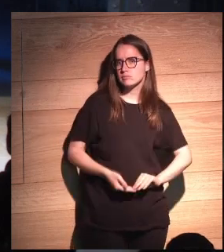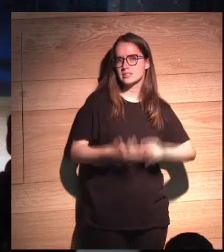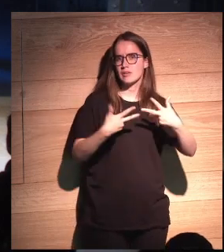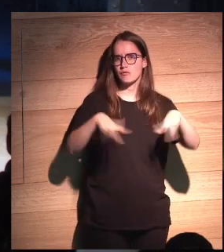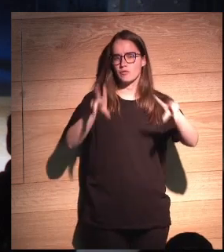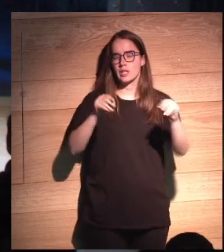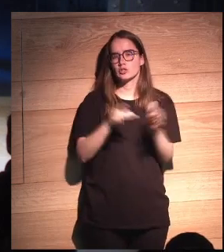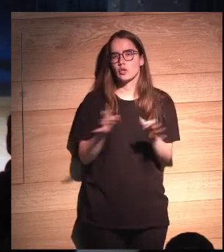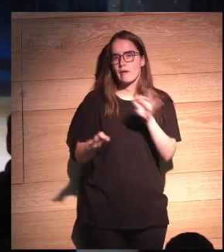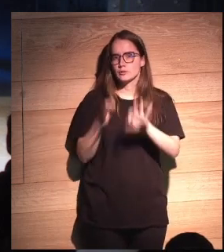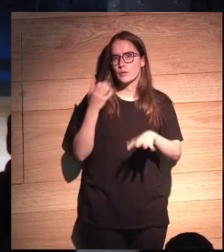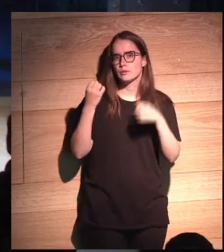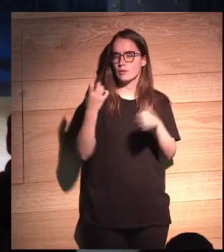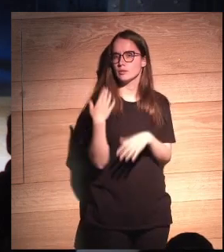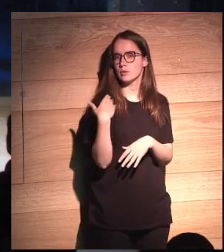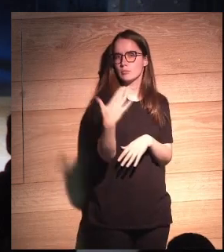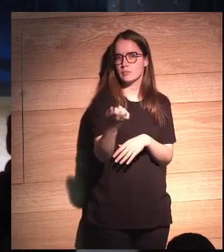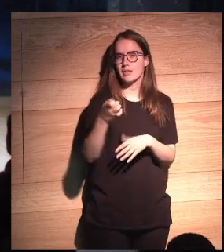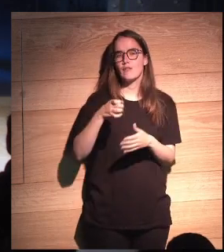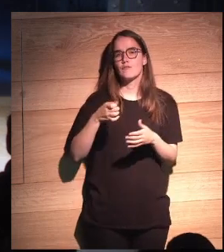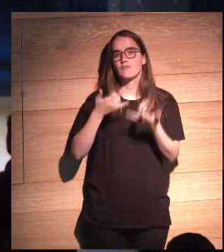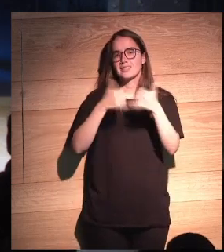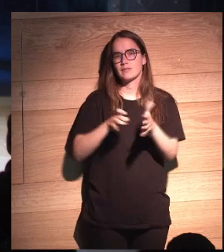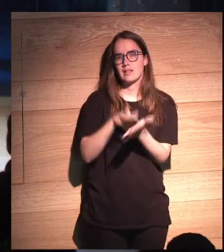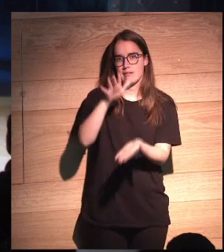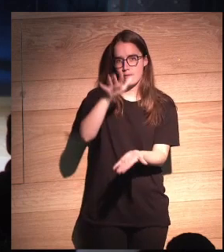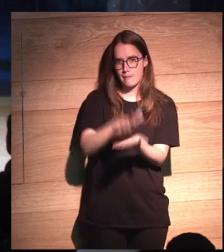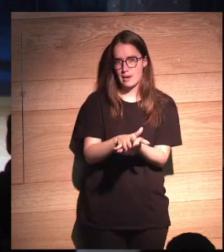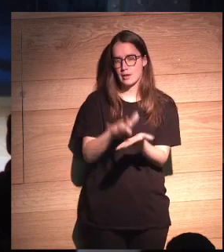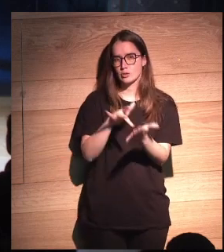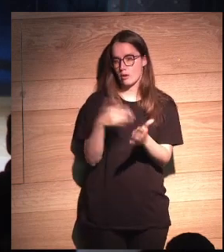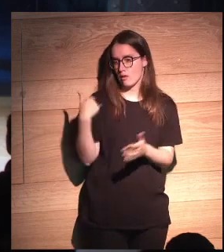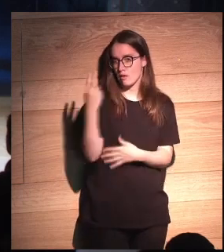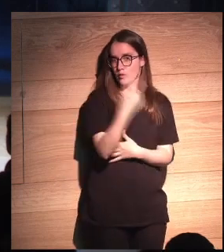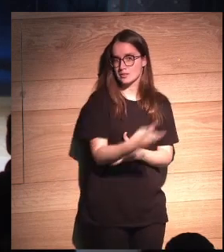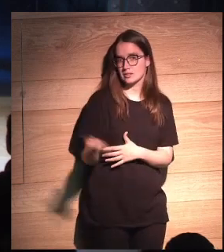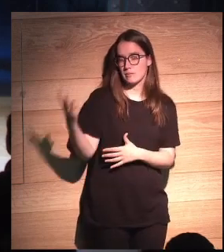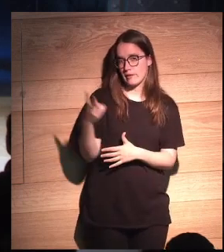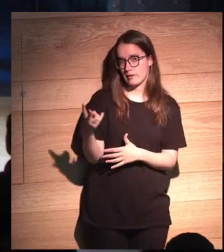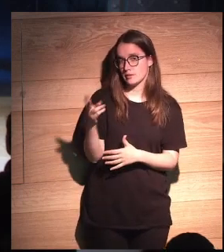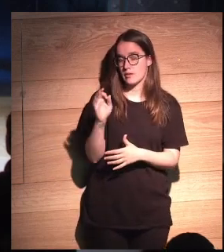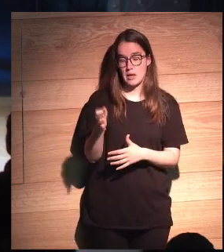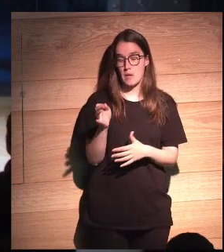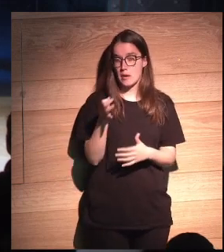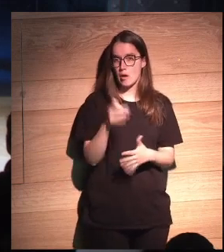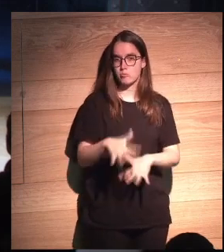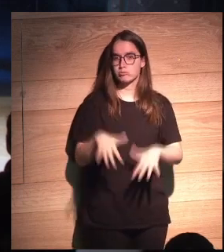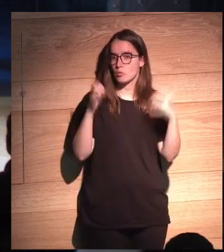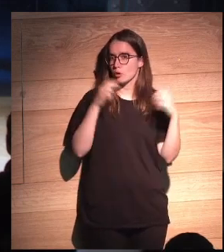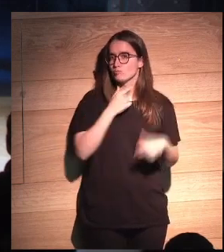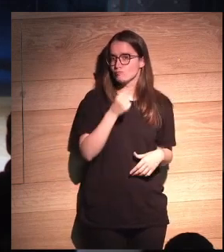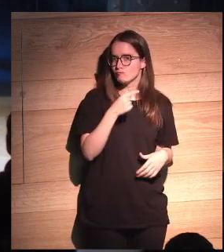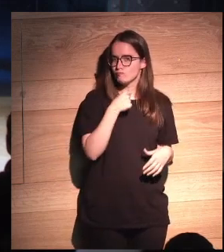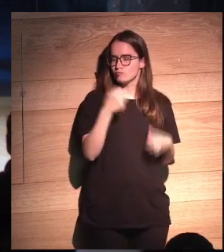y tuvimos la gran fortuna de que nos cogieron en el Festival de Málaga. Hemos estado allí hace 2 semanas y la verdad es que la acogida ha sido